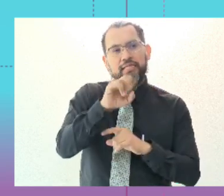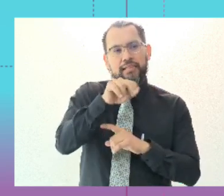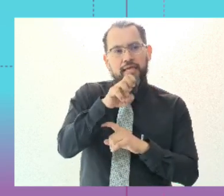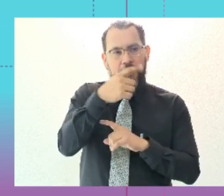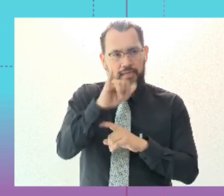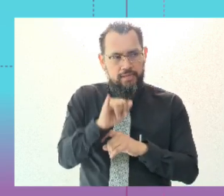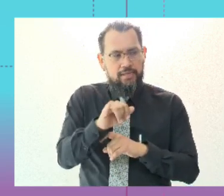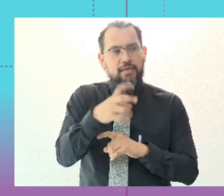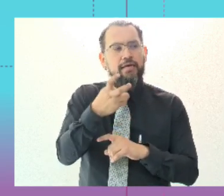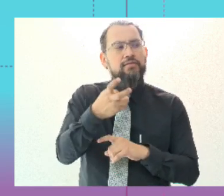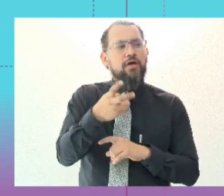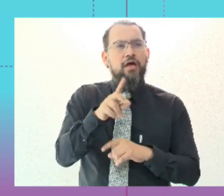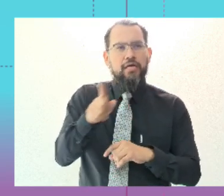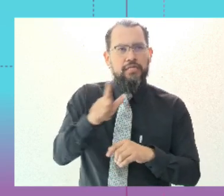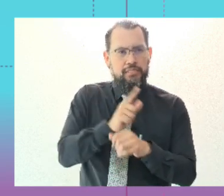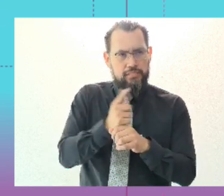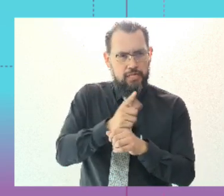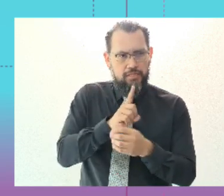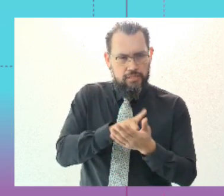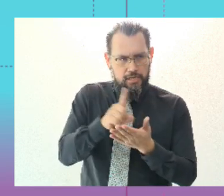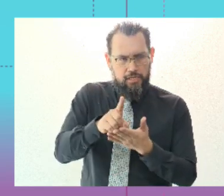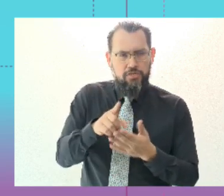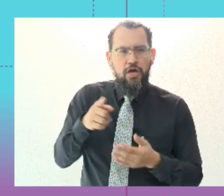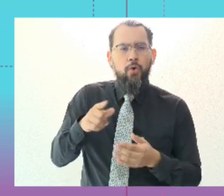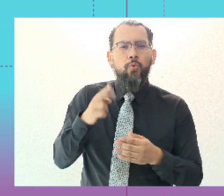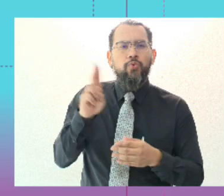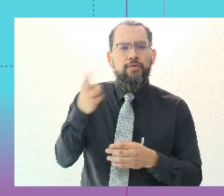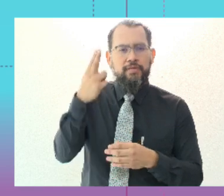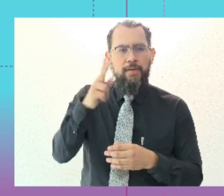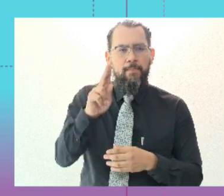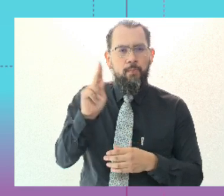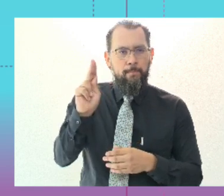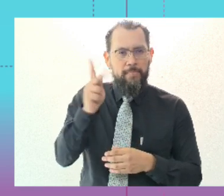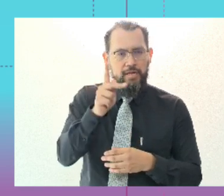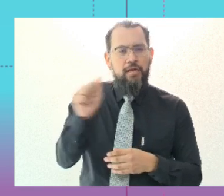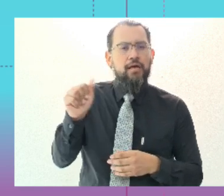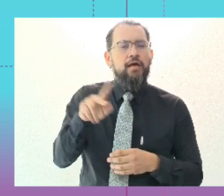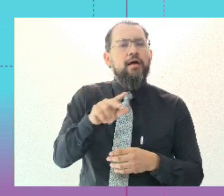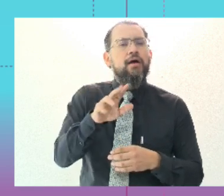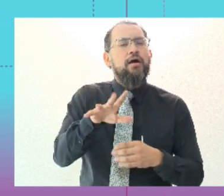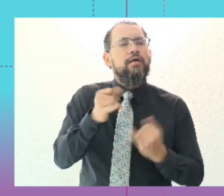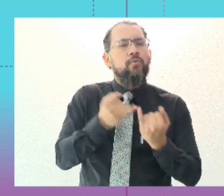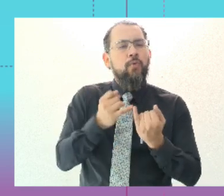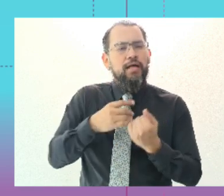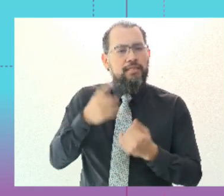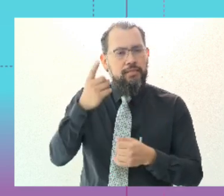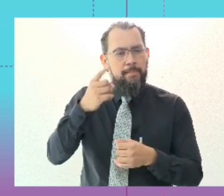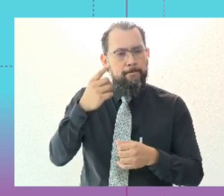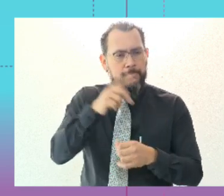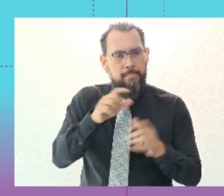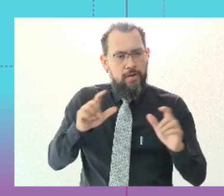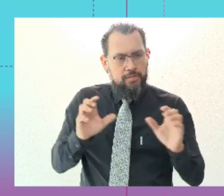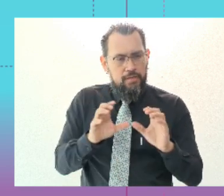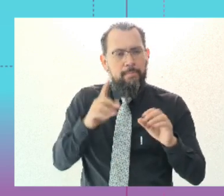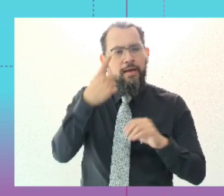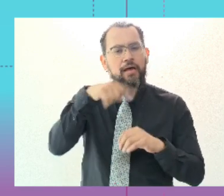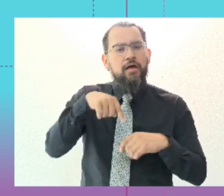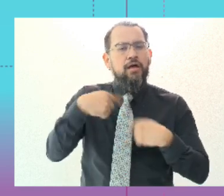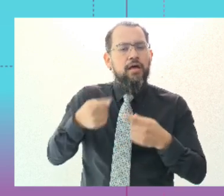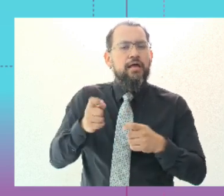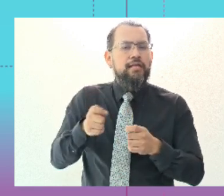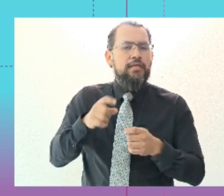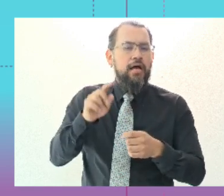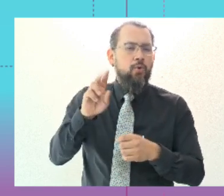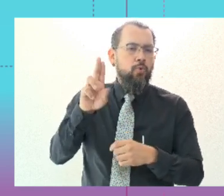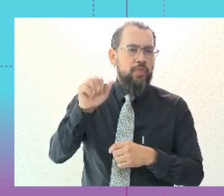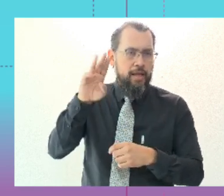Geografía. Él es licenciado en Derecho por la Universidad Panamericana, tiene un diplomado en Alta Dirección en Negocios con Metodología del Caso por la Universidad